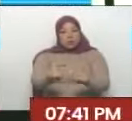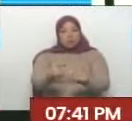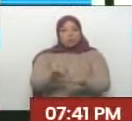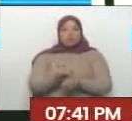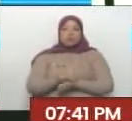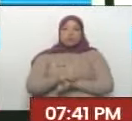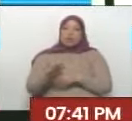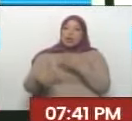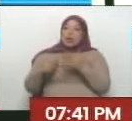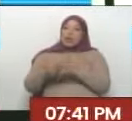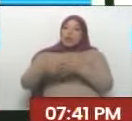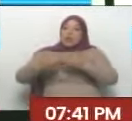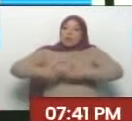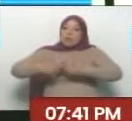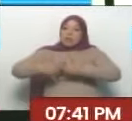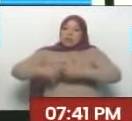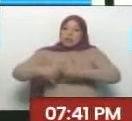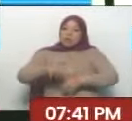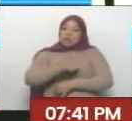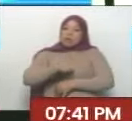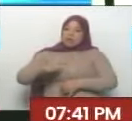Y hasta los empresarios de este país,